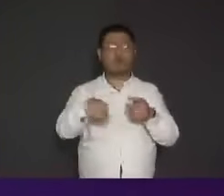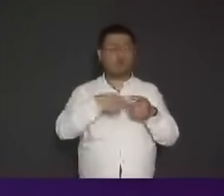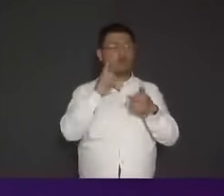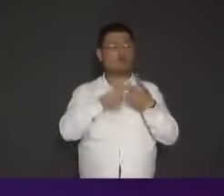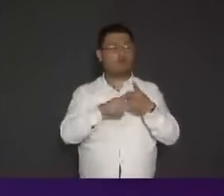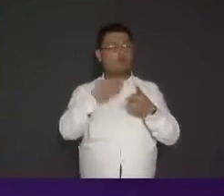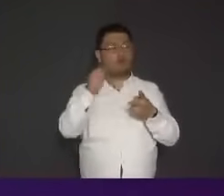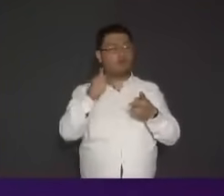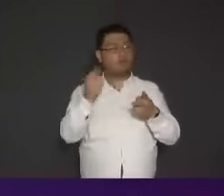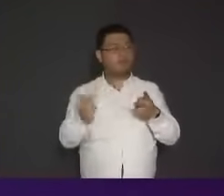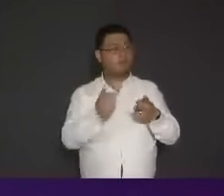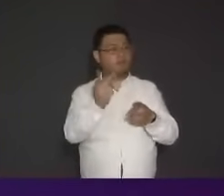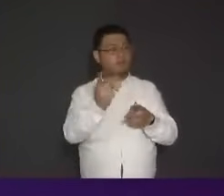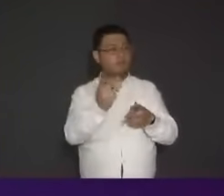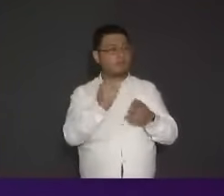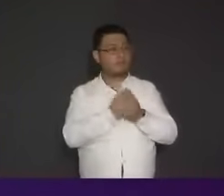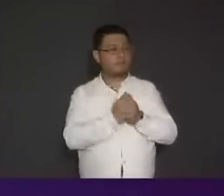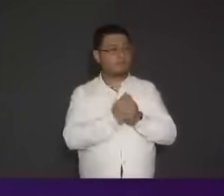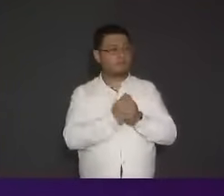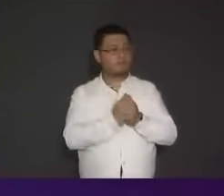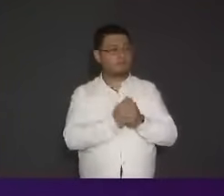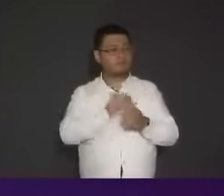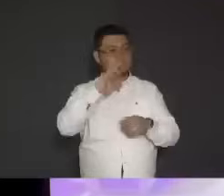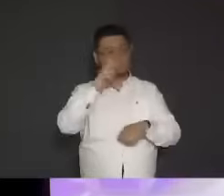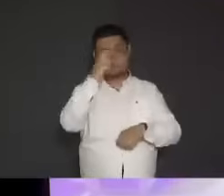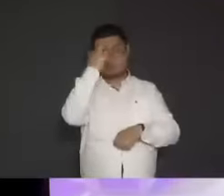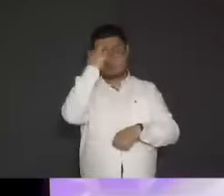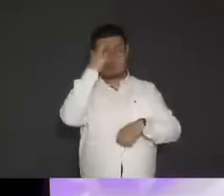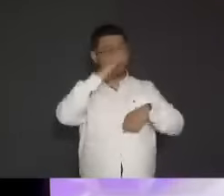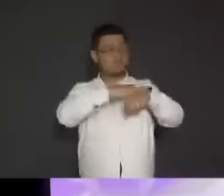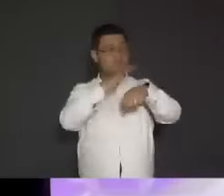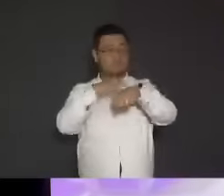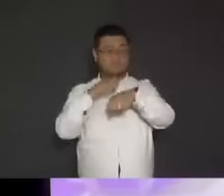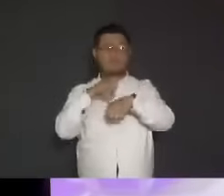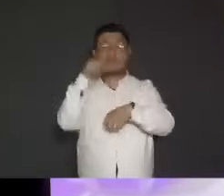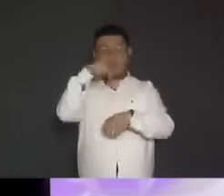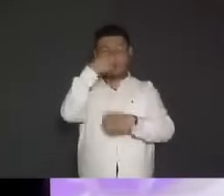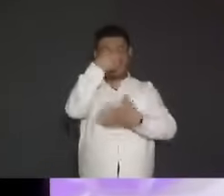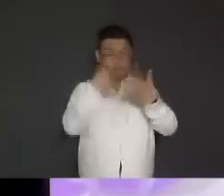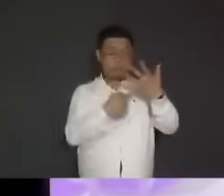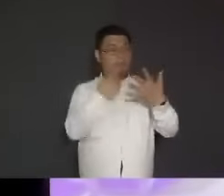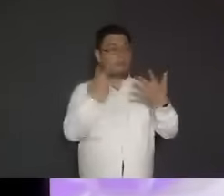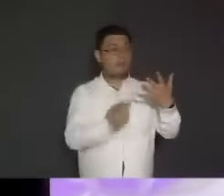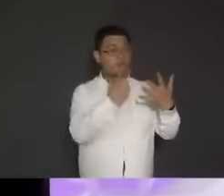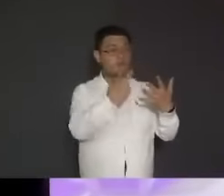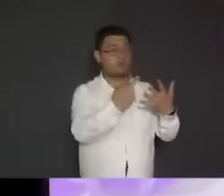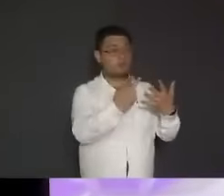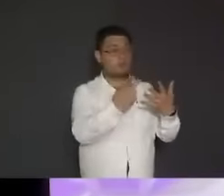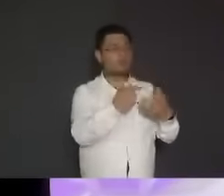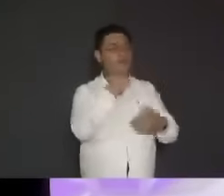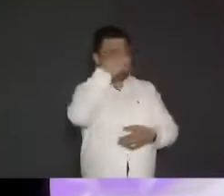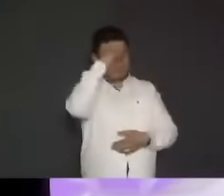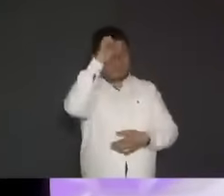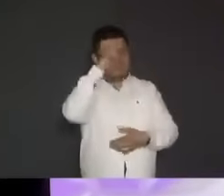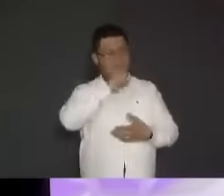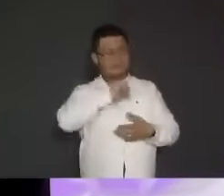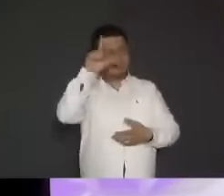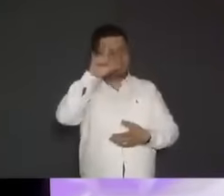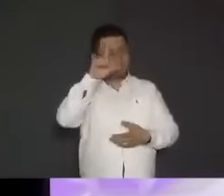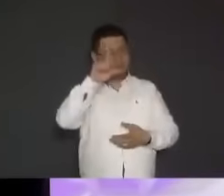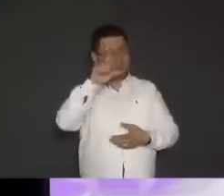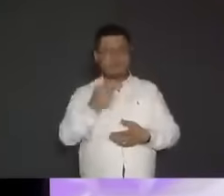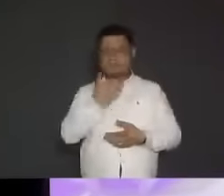siguiente pregunta. Les recordamos que estas preguntas surgieron de la ciudadanía y fueron seleccionadas por un grupo de expertos. Candidata